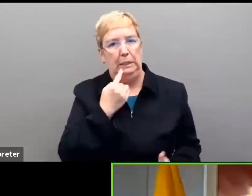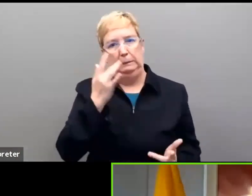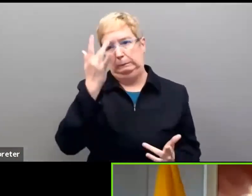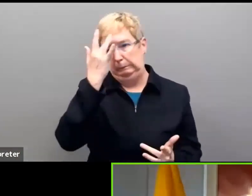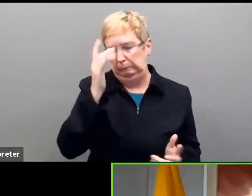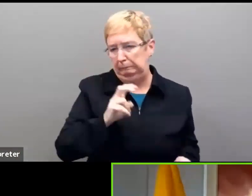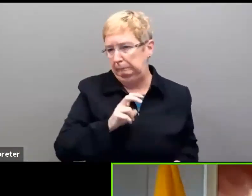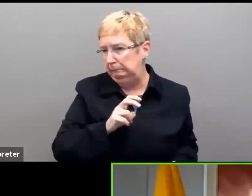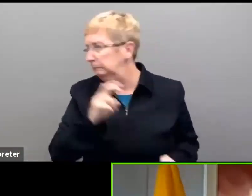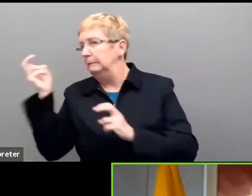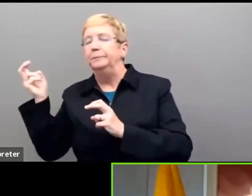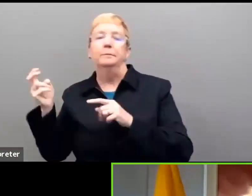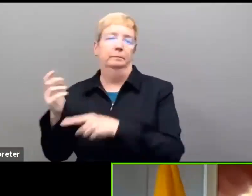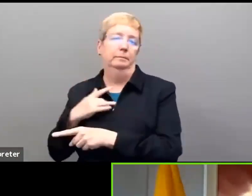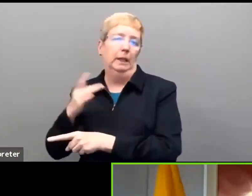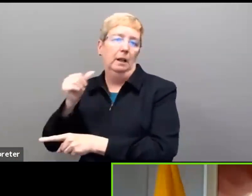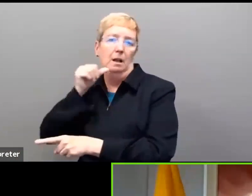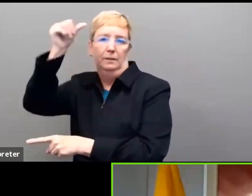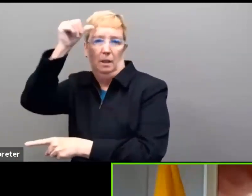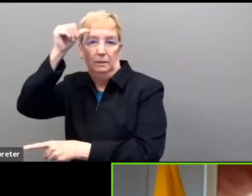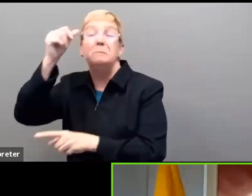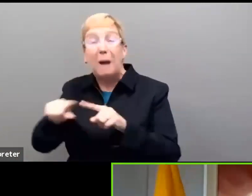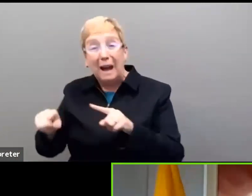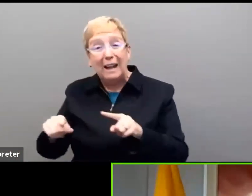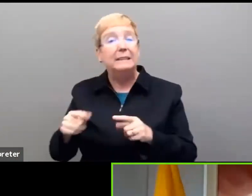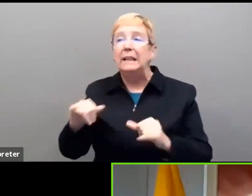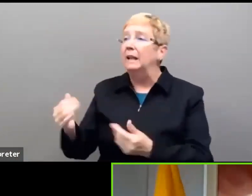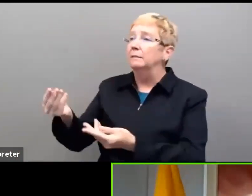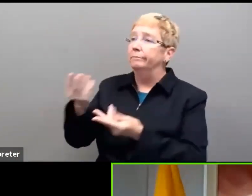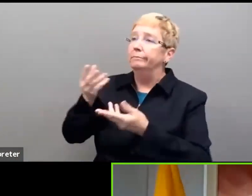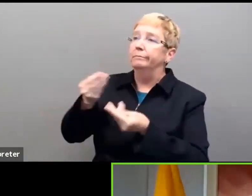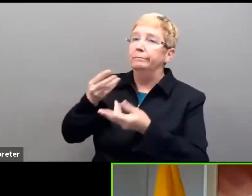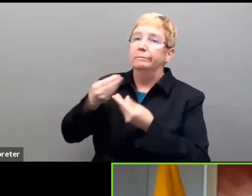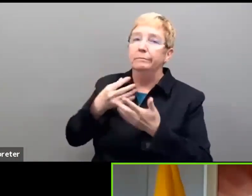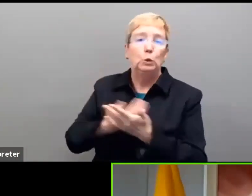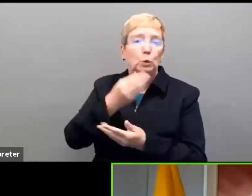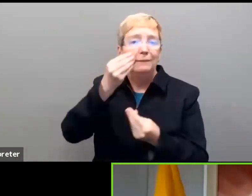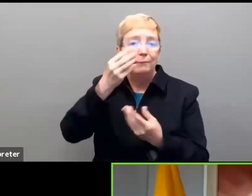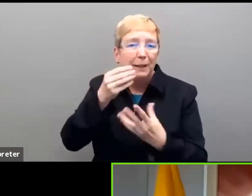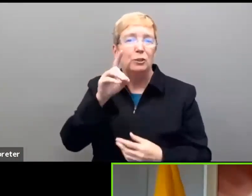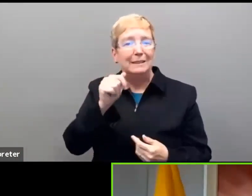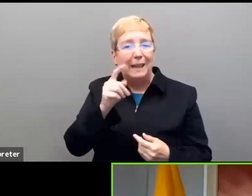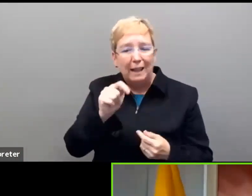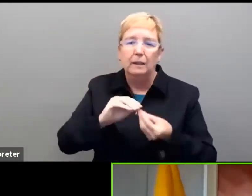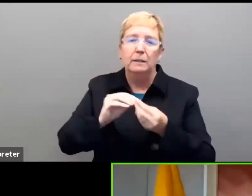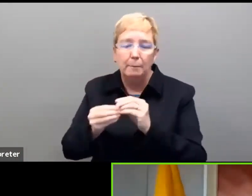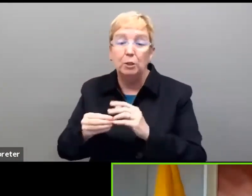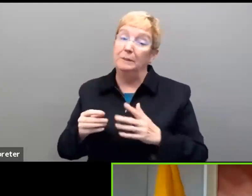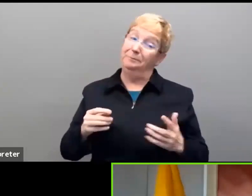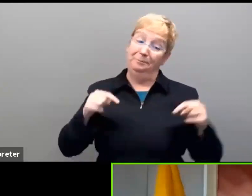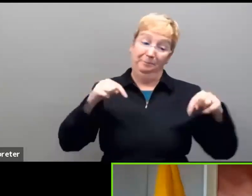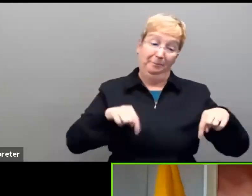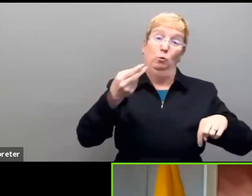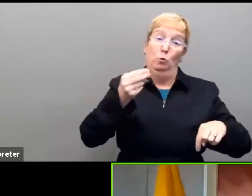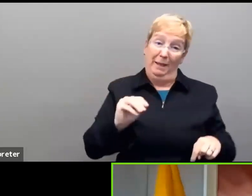los adultos en cuanto a enfermarse gravemente. Estos datos siguen entrando y siguen entrando